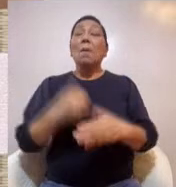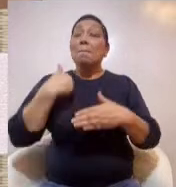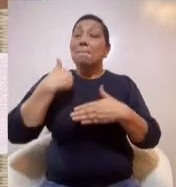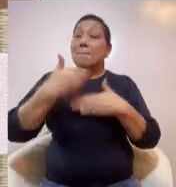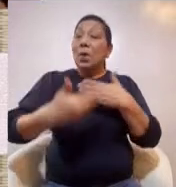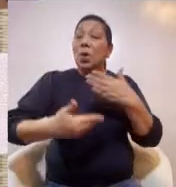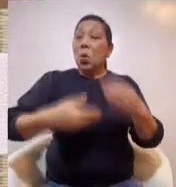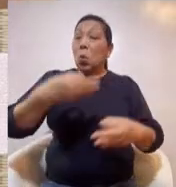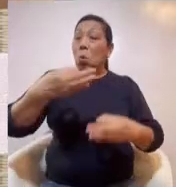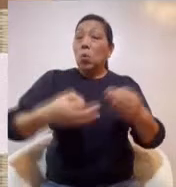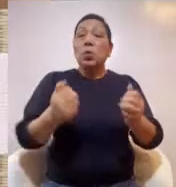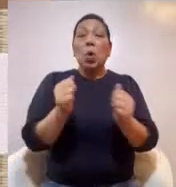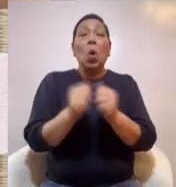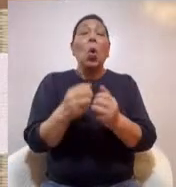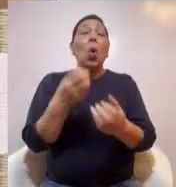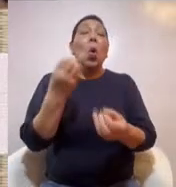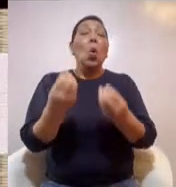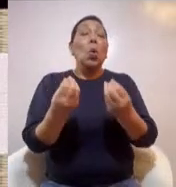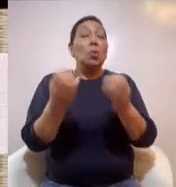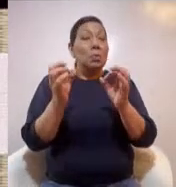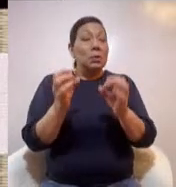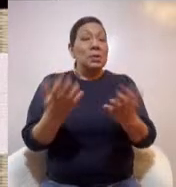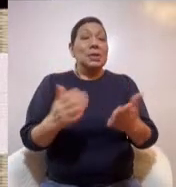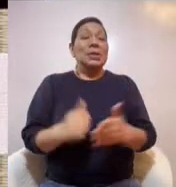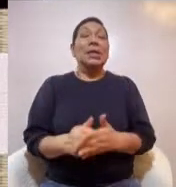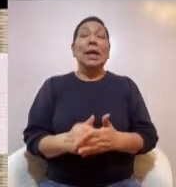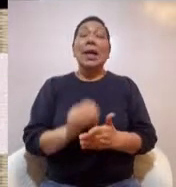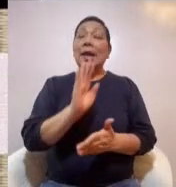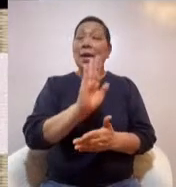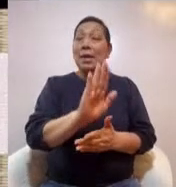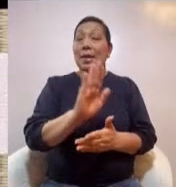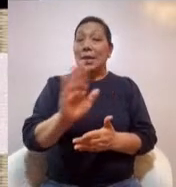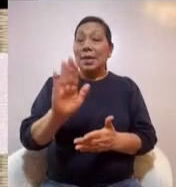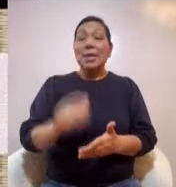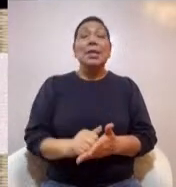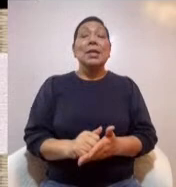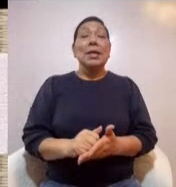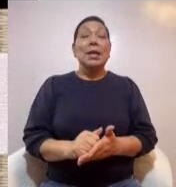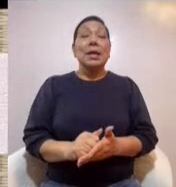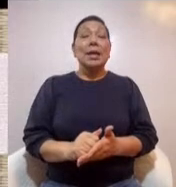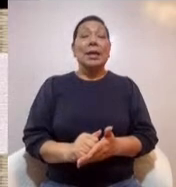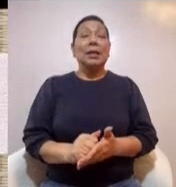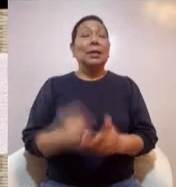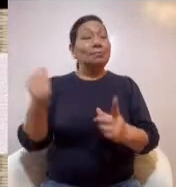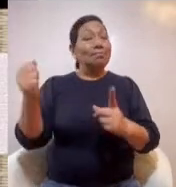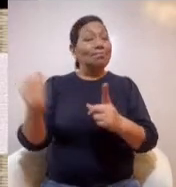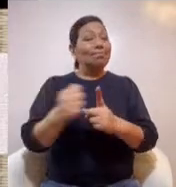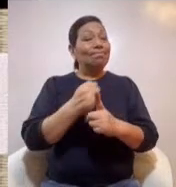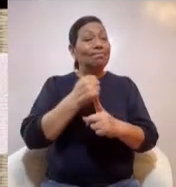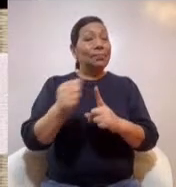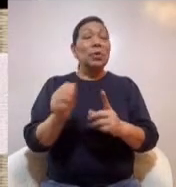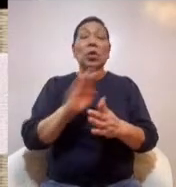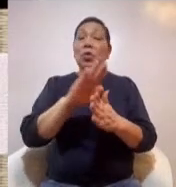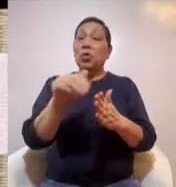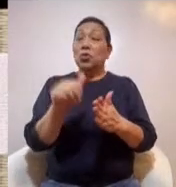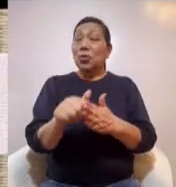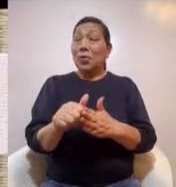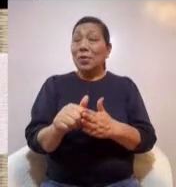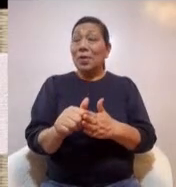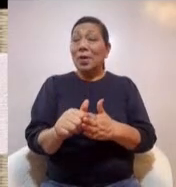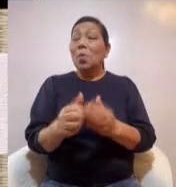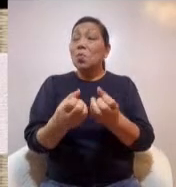evaluadas en los procesos judiciales como si fuesen ellas las agresoras,